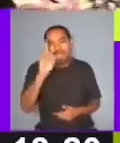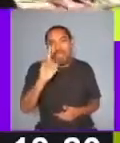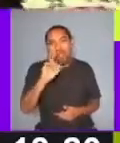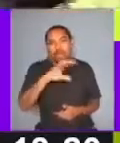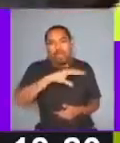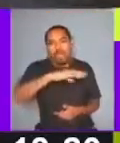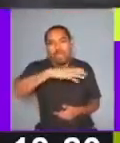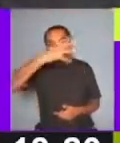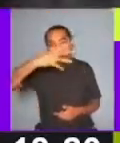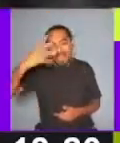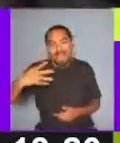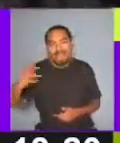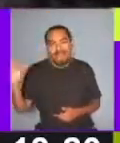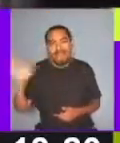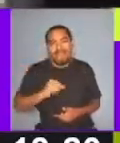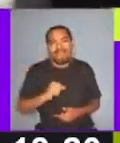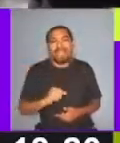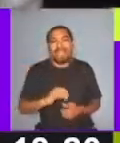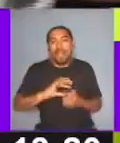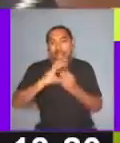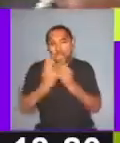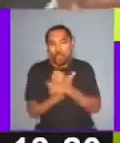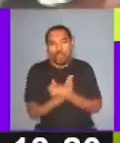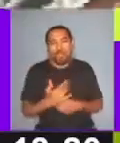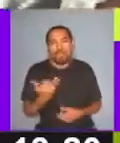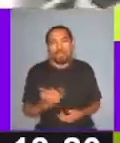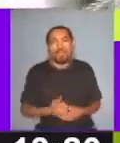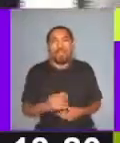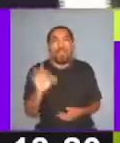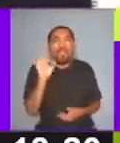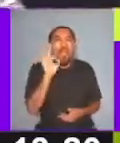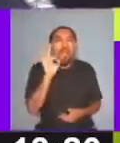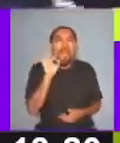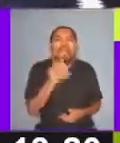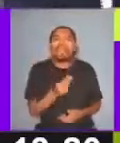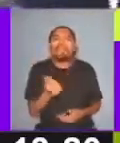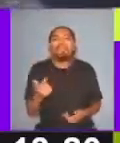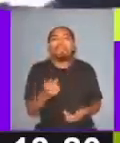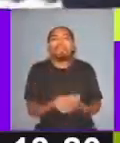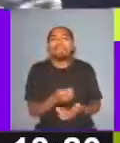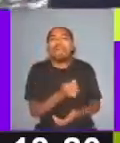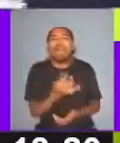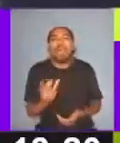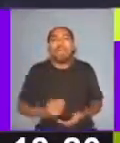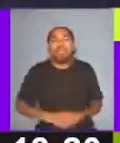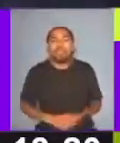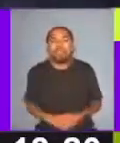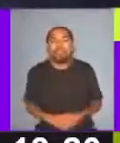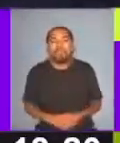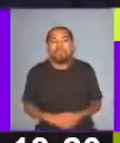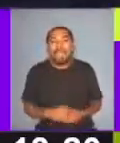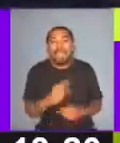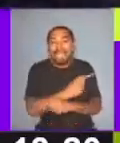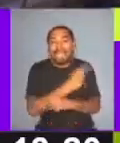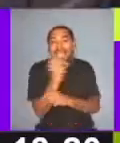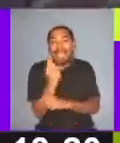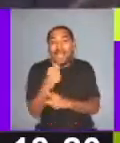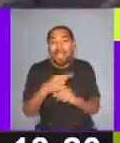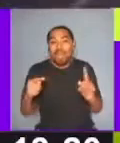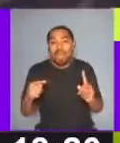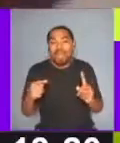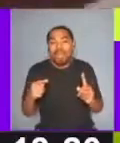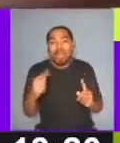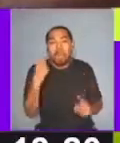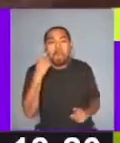lechugas el precio del tomate que se había hablado mucho sobre todo en Buenos Aires que había superado los 3000 pesos 1 k y medio de tomate 1000